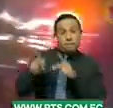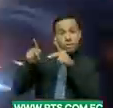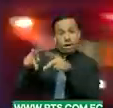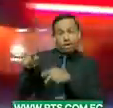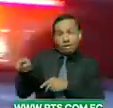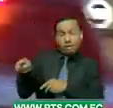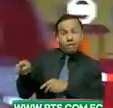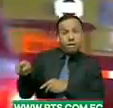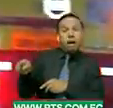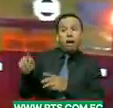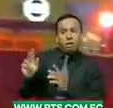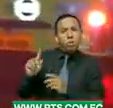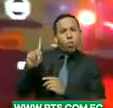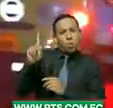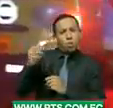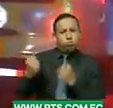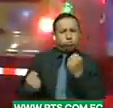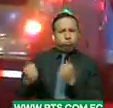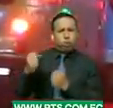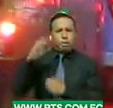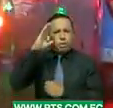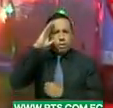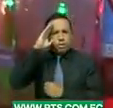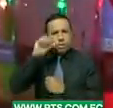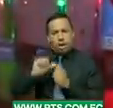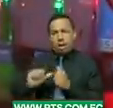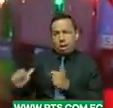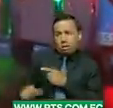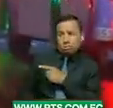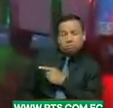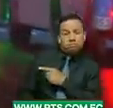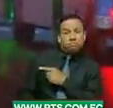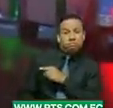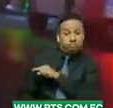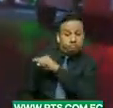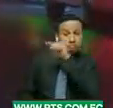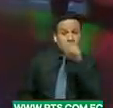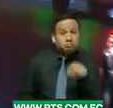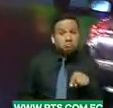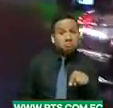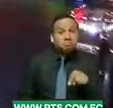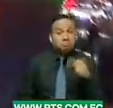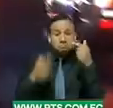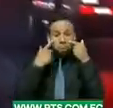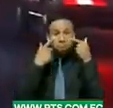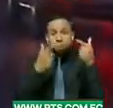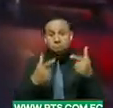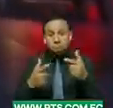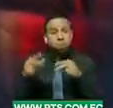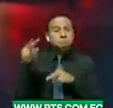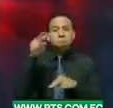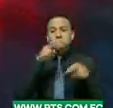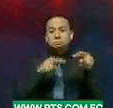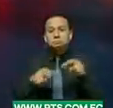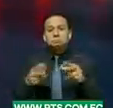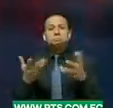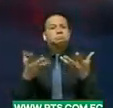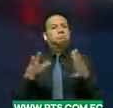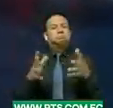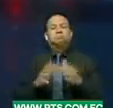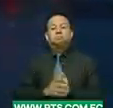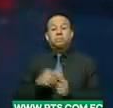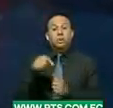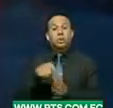avenida Casuarina. Pero en ese momento aquí, como ven, no hay los operativos. Estamos a prácticamente una cuadra de donde